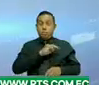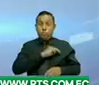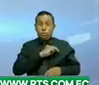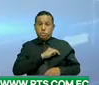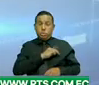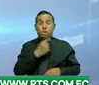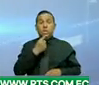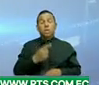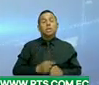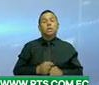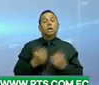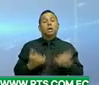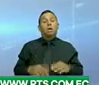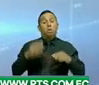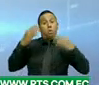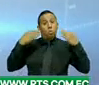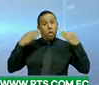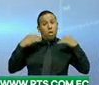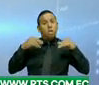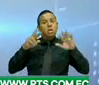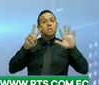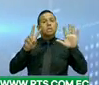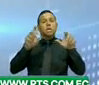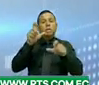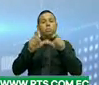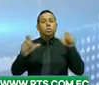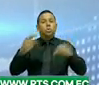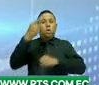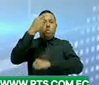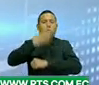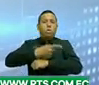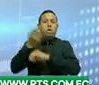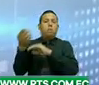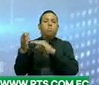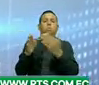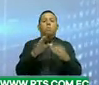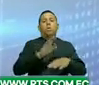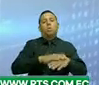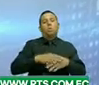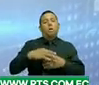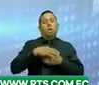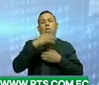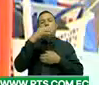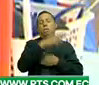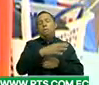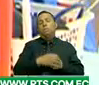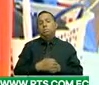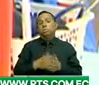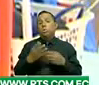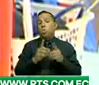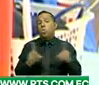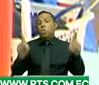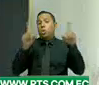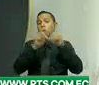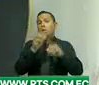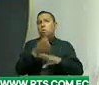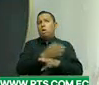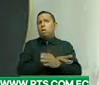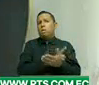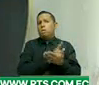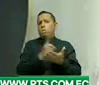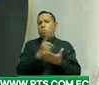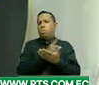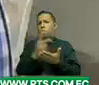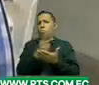7 personas por día a causa de complicaciones por COVID-19. Datos arrojados en las últimas 3 semanas del